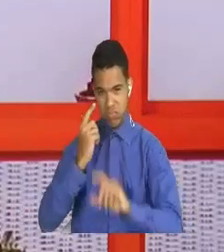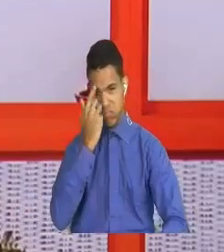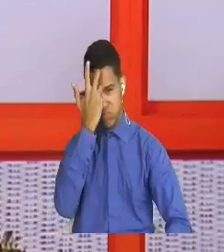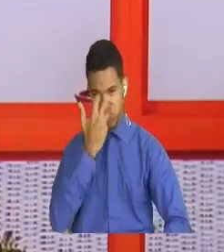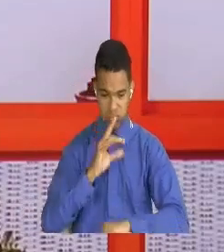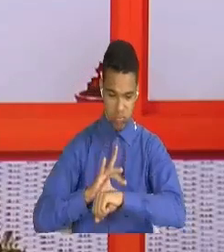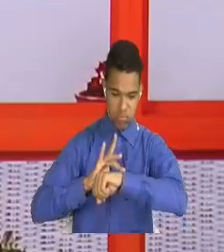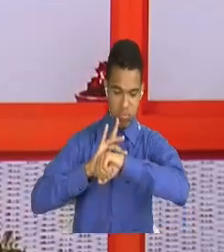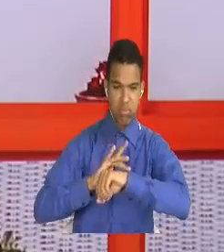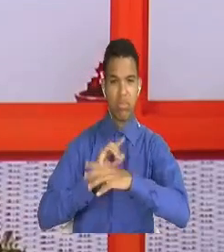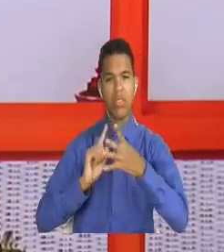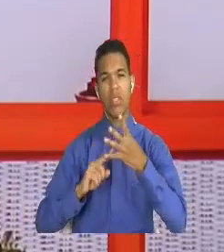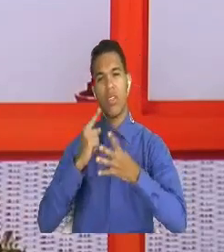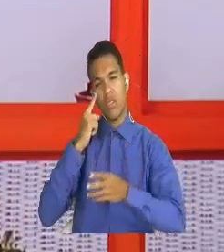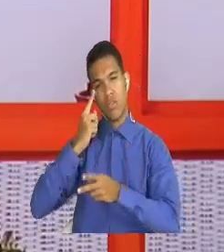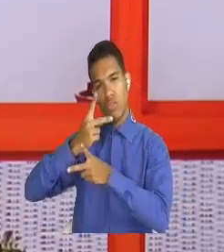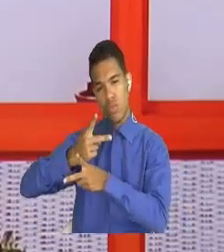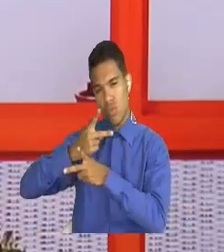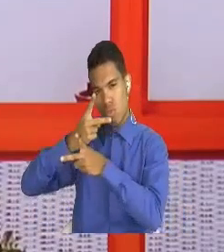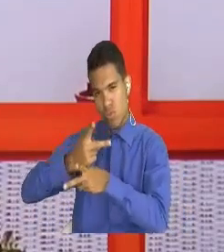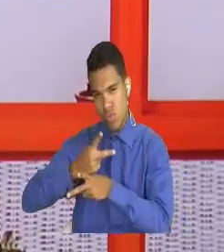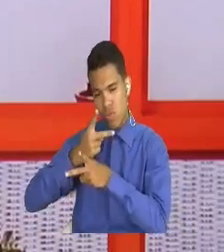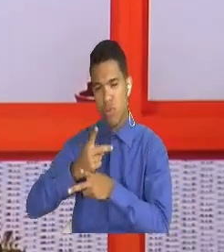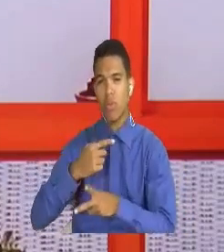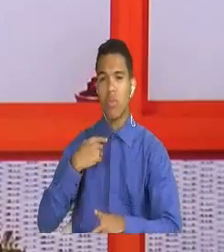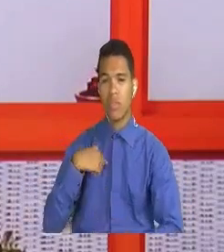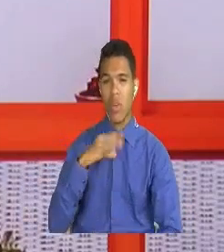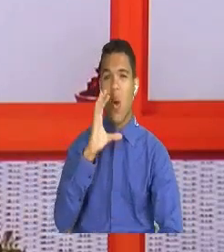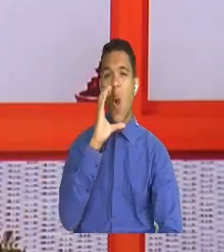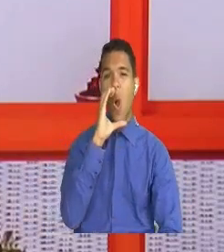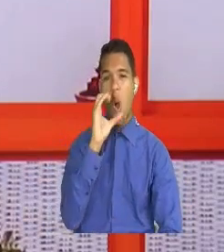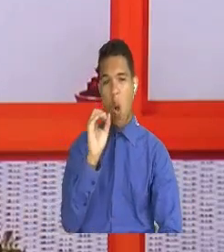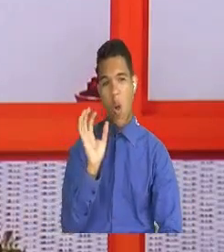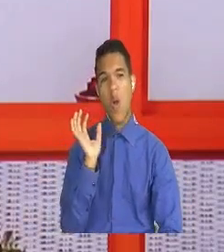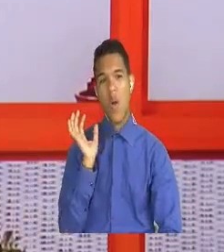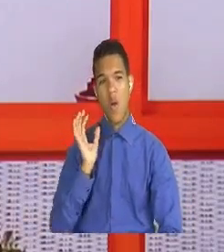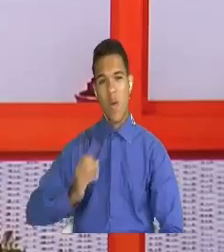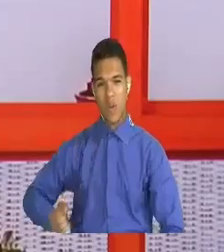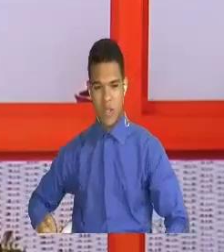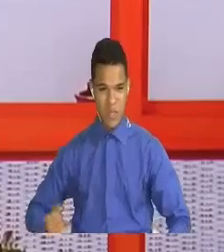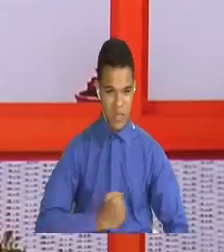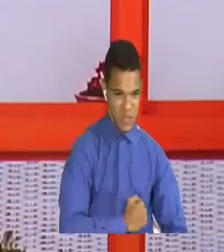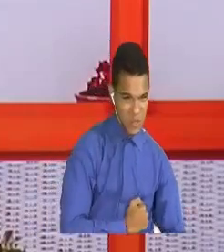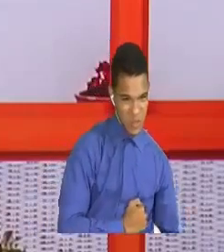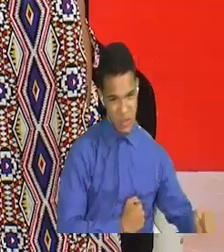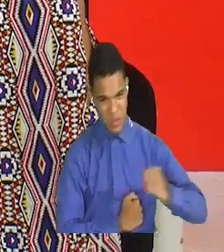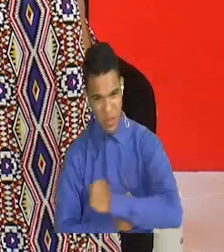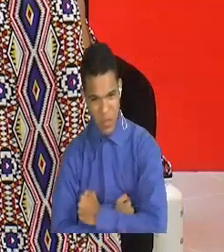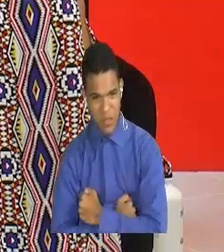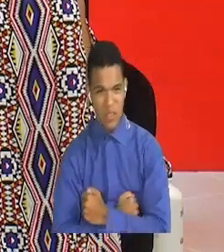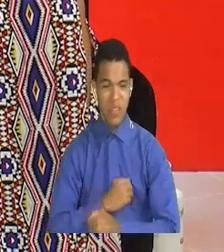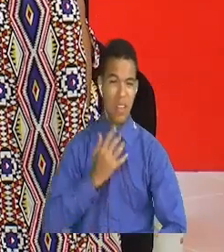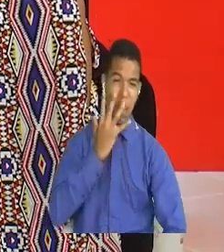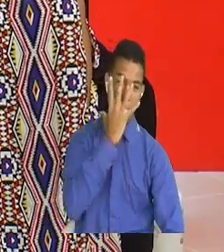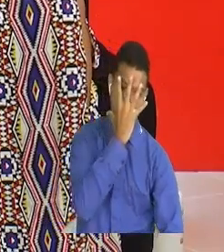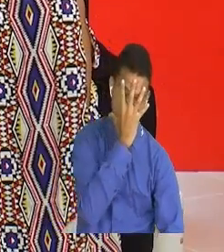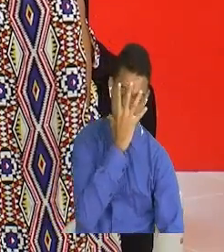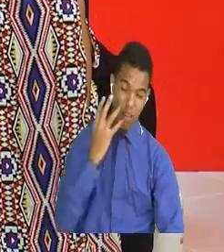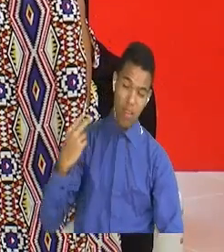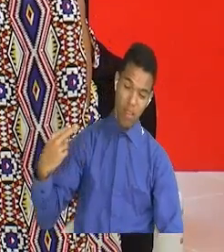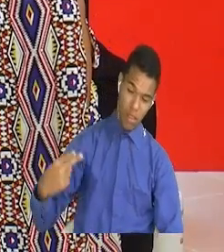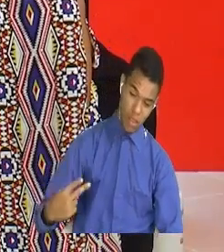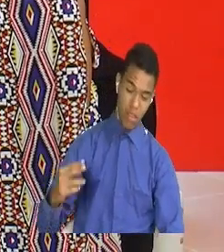con el posoperatorio. A ellos se les dificulta un poquito más, pues, el uso de la faja, que les da pena que les vea la